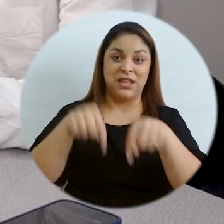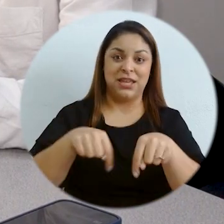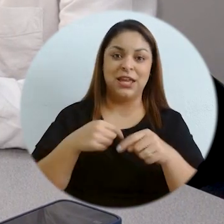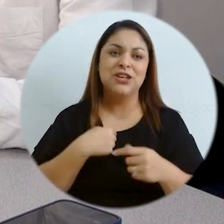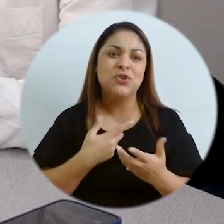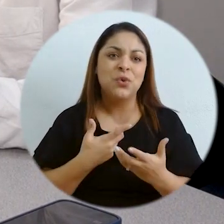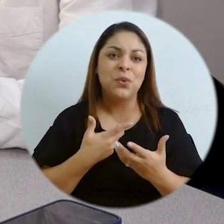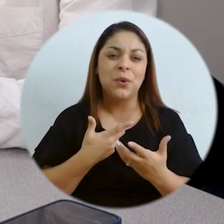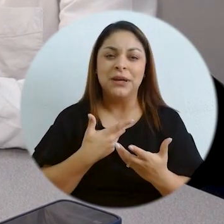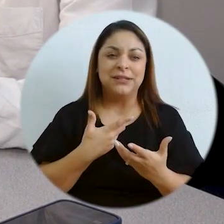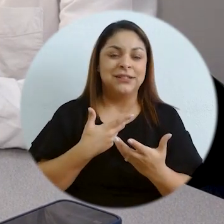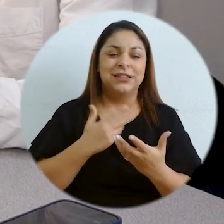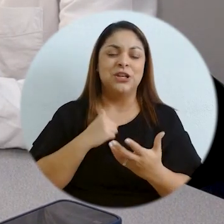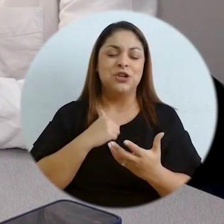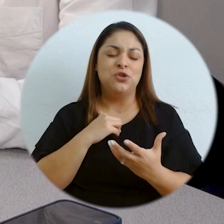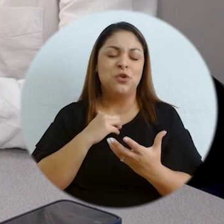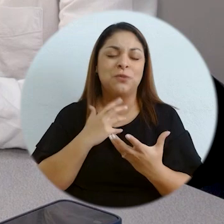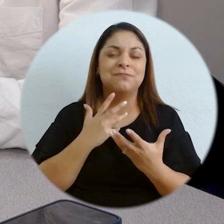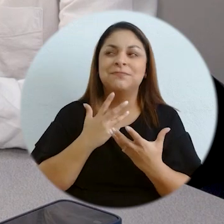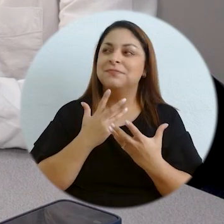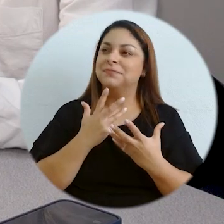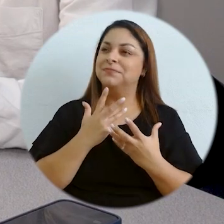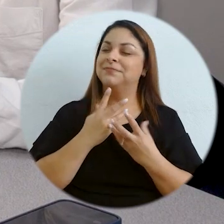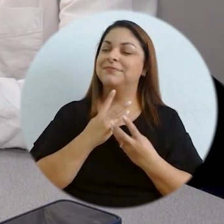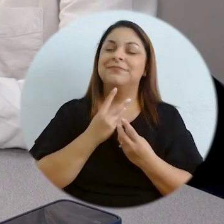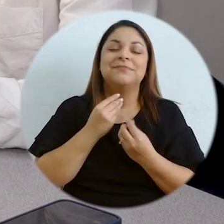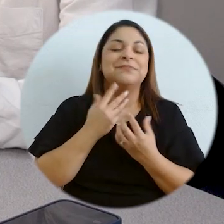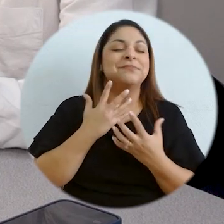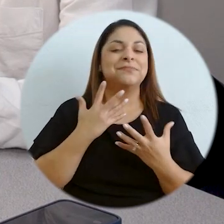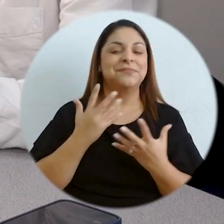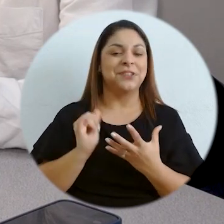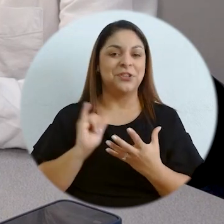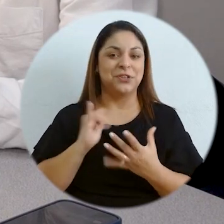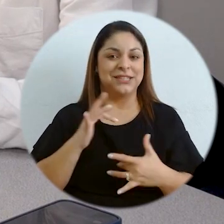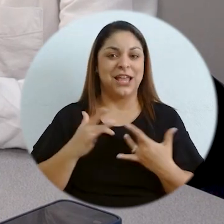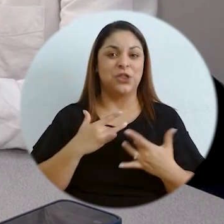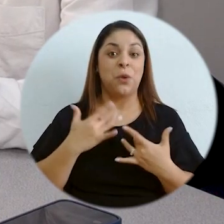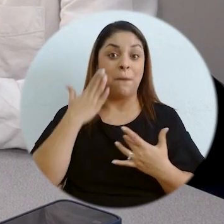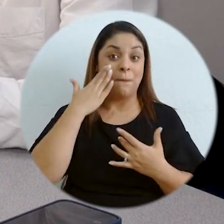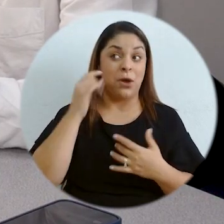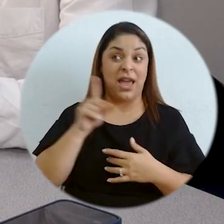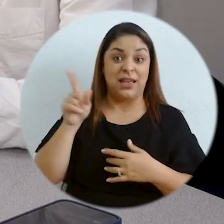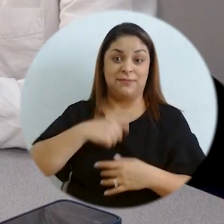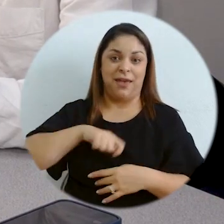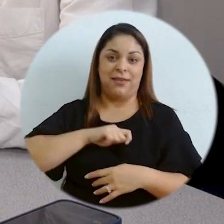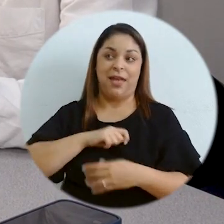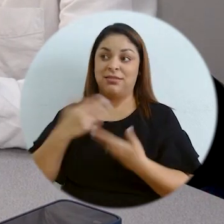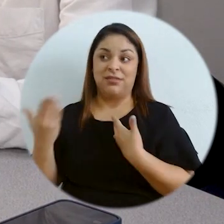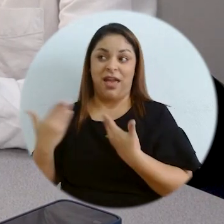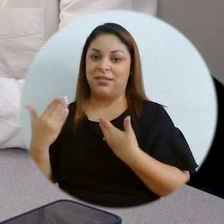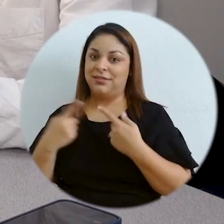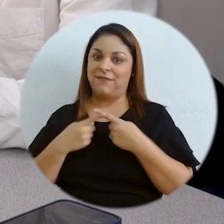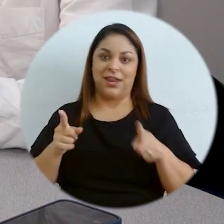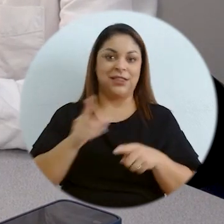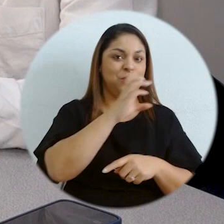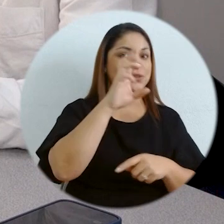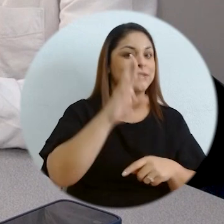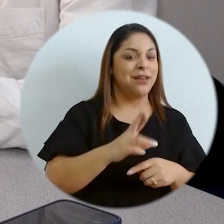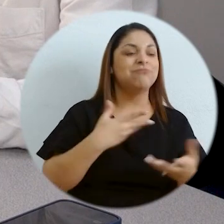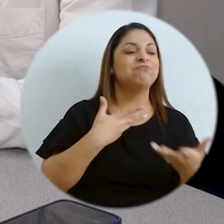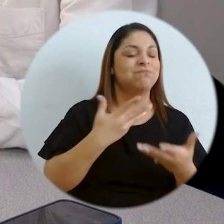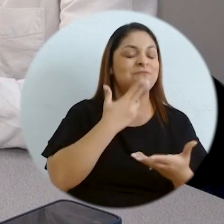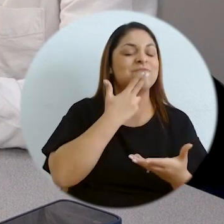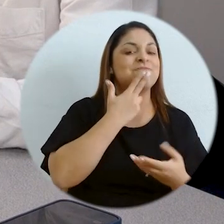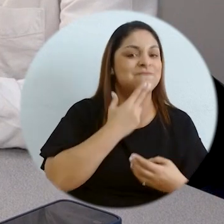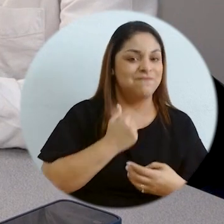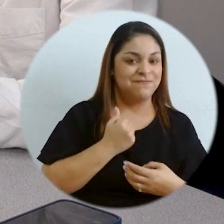cuando venimos aquí a mí me pasa, yo me vuelvo y lo llevo mal, porque allí no me tratan igual que aquí. Así que,